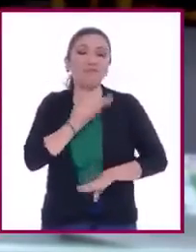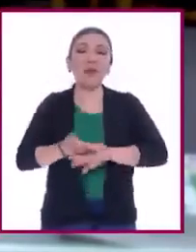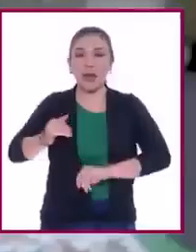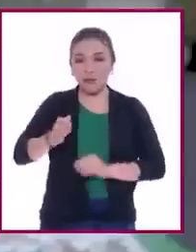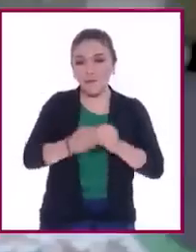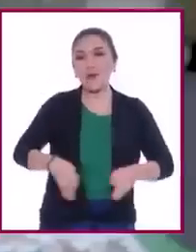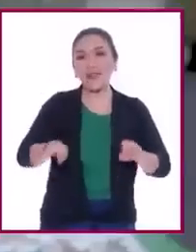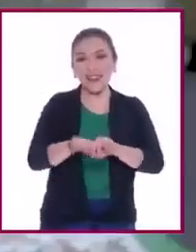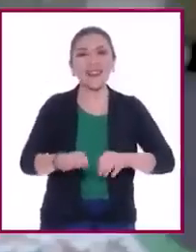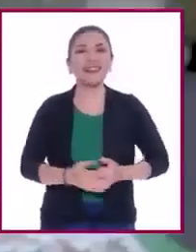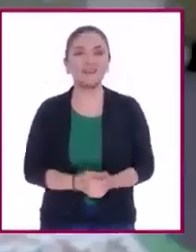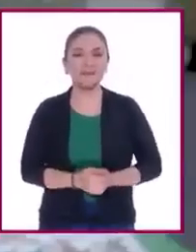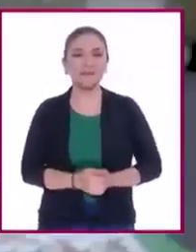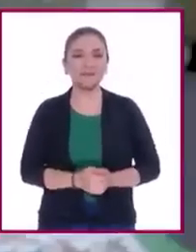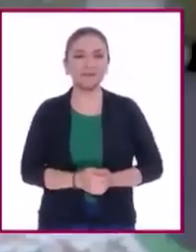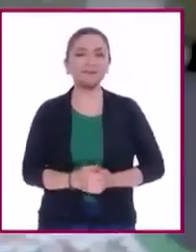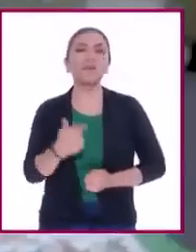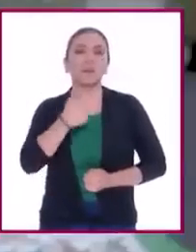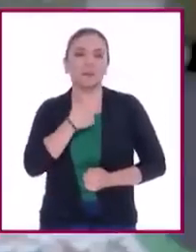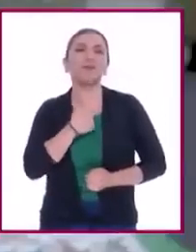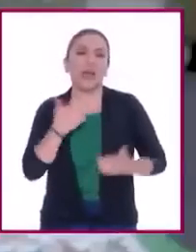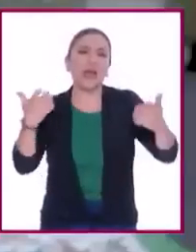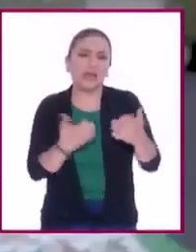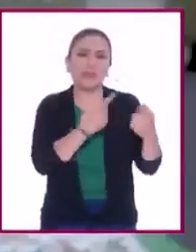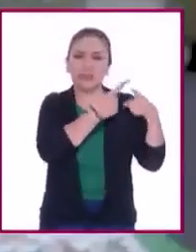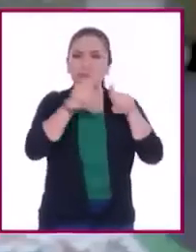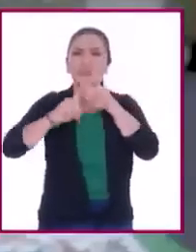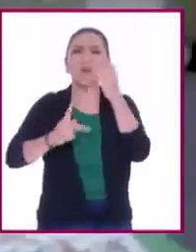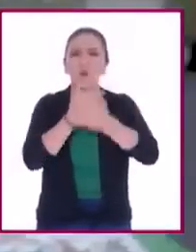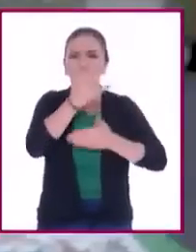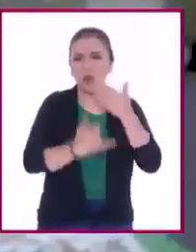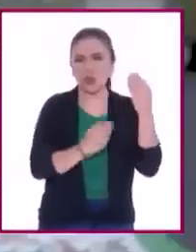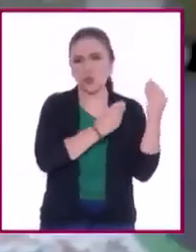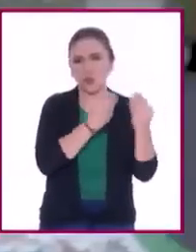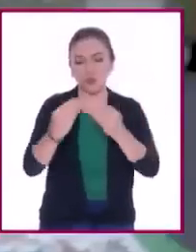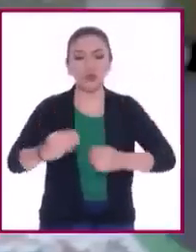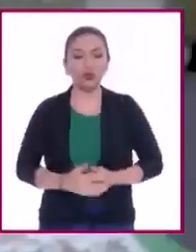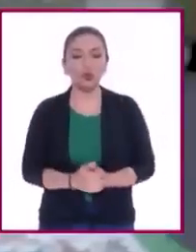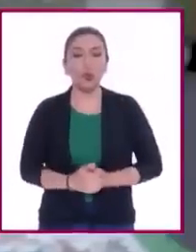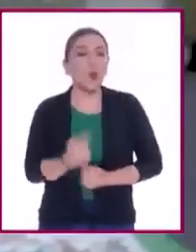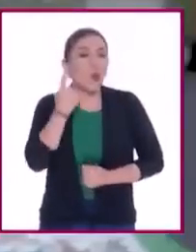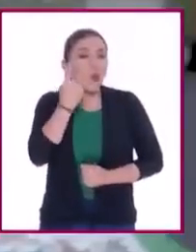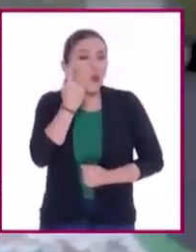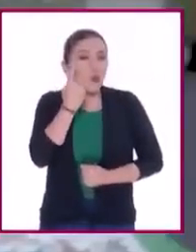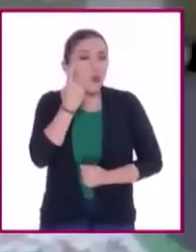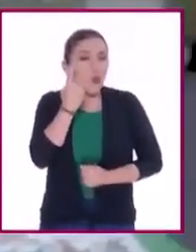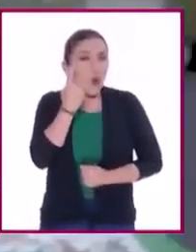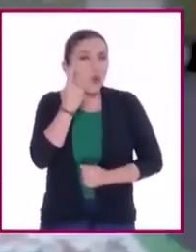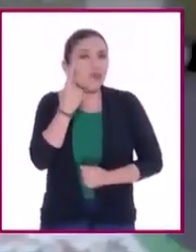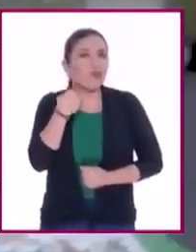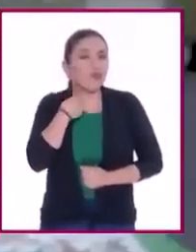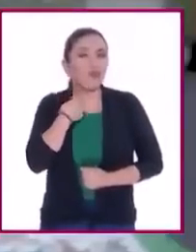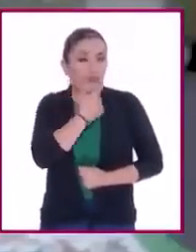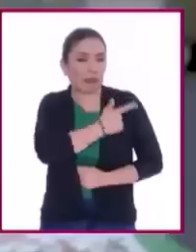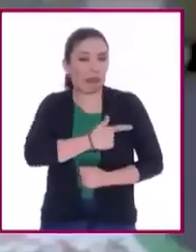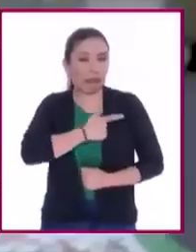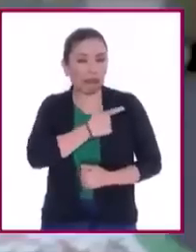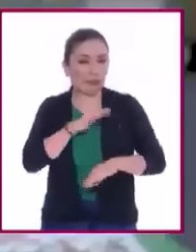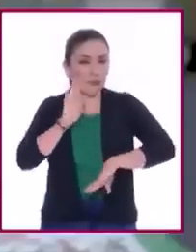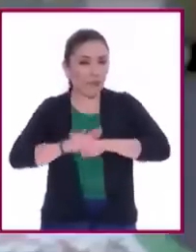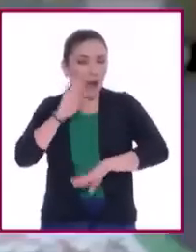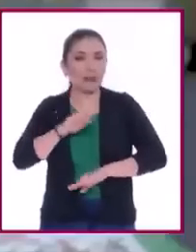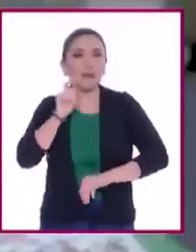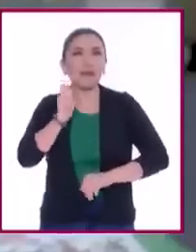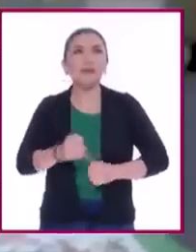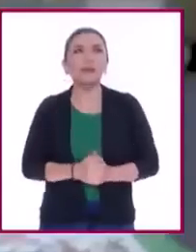importante participé con varios proyectos y uno uno de los que me llamó mucho la atención